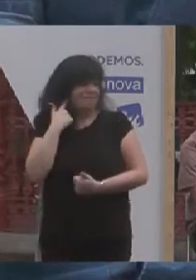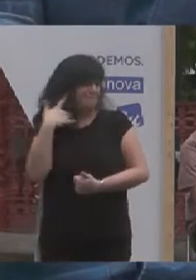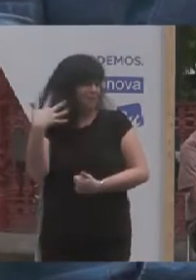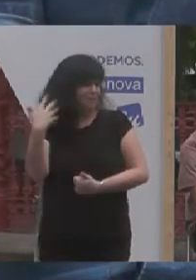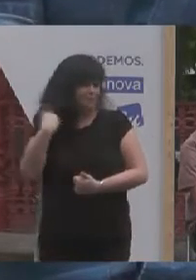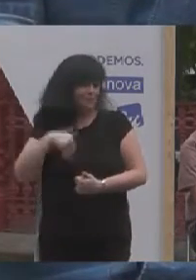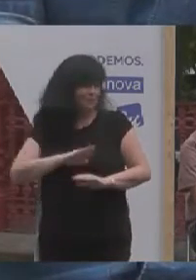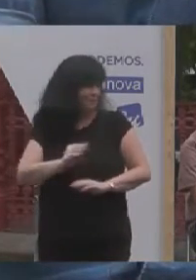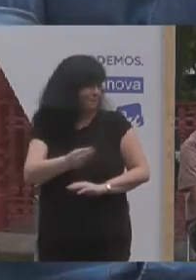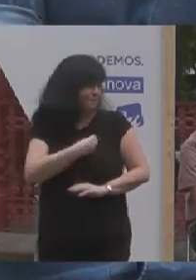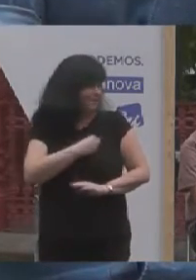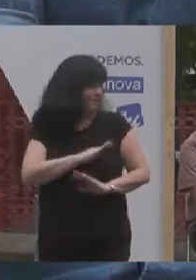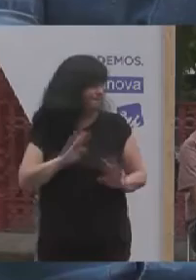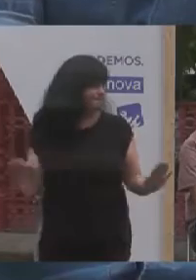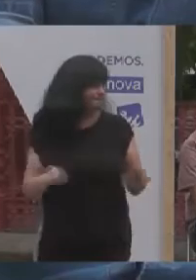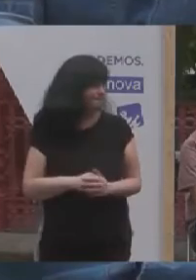elas.